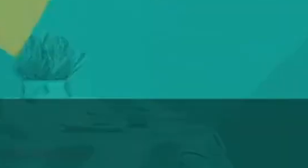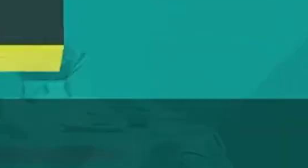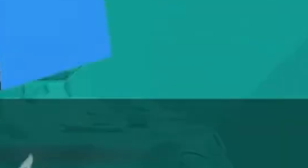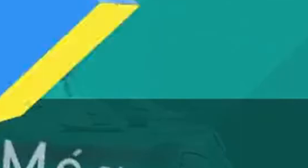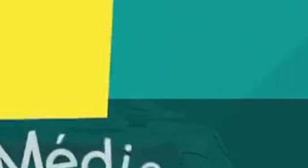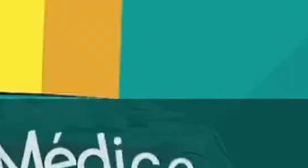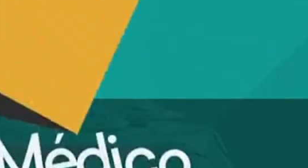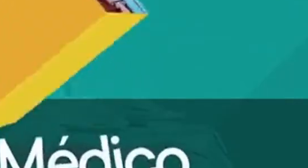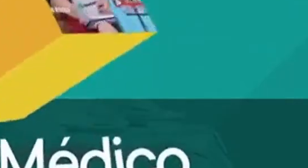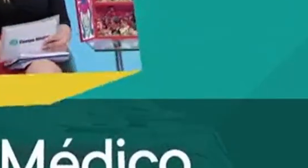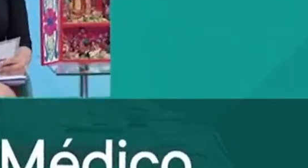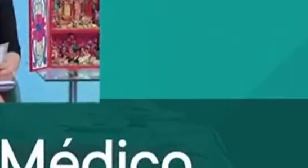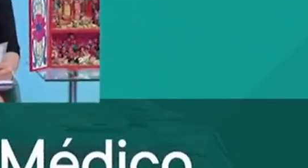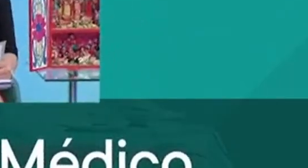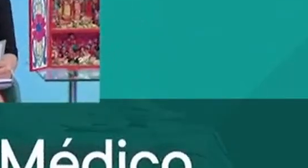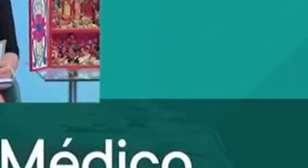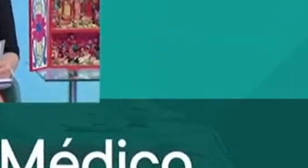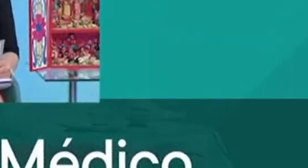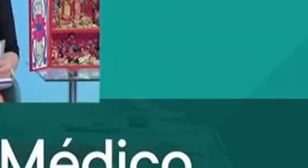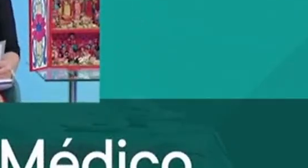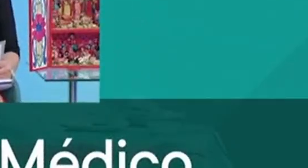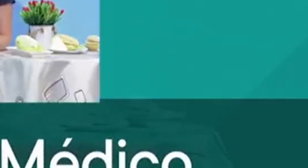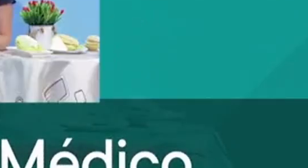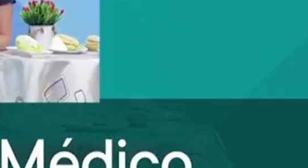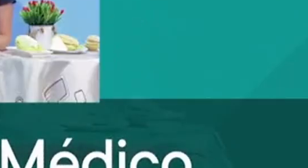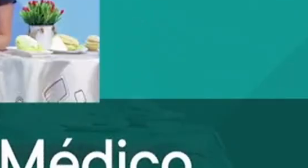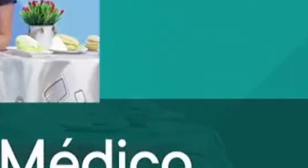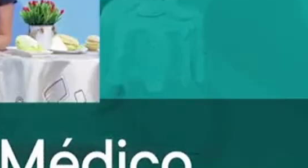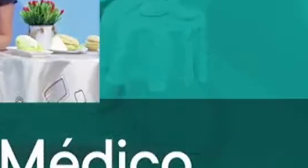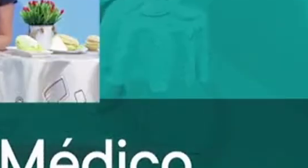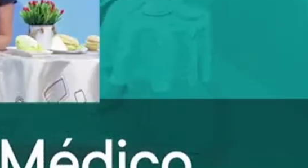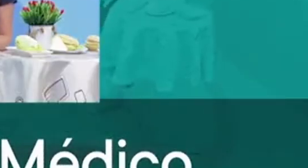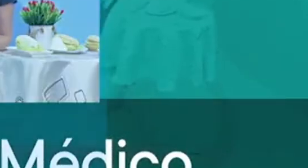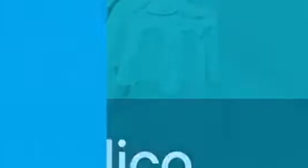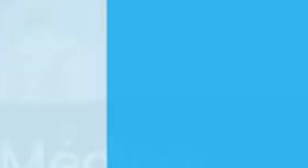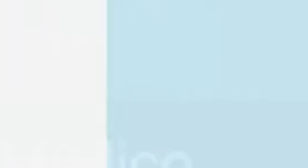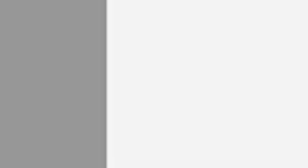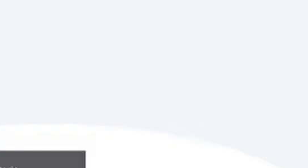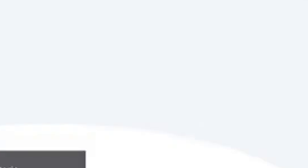Wakichawen. Cuerpo médico.